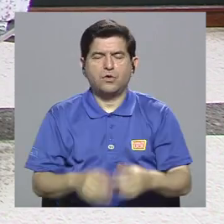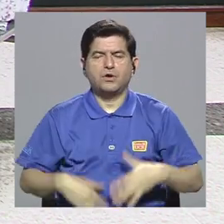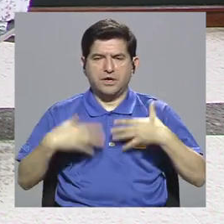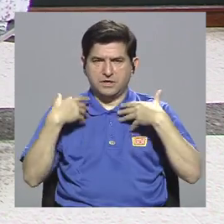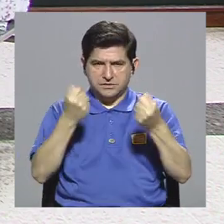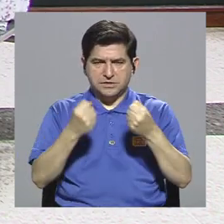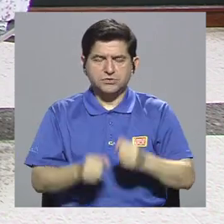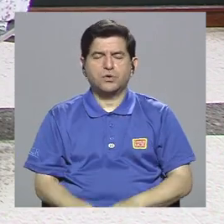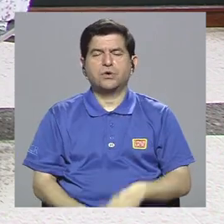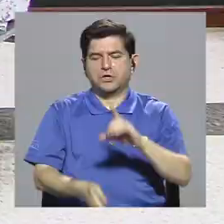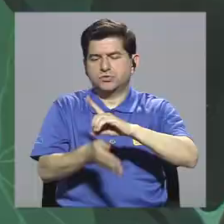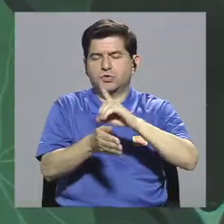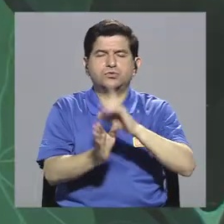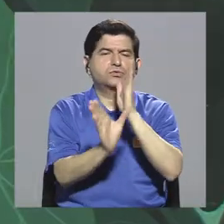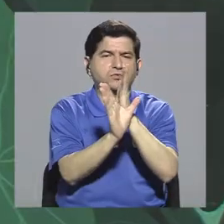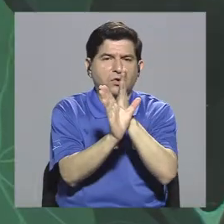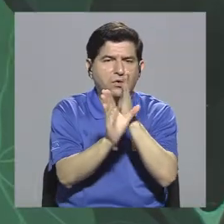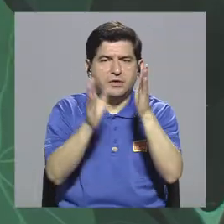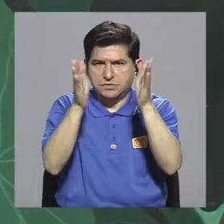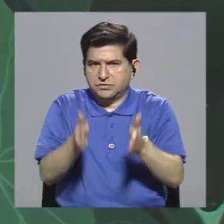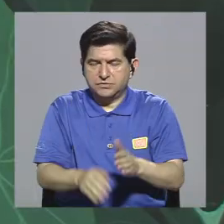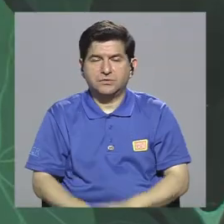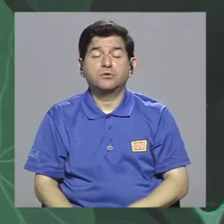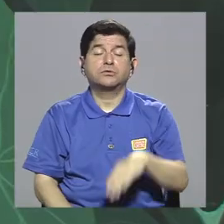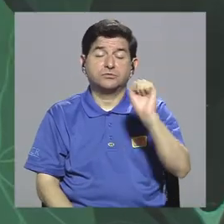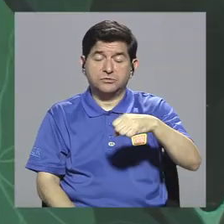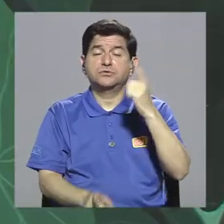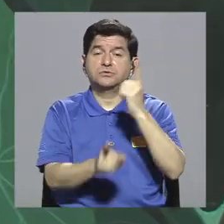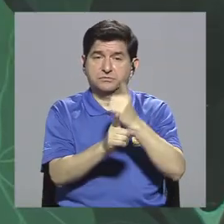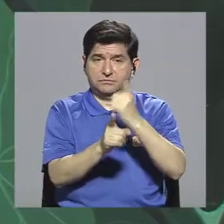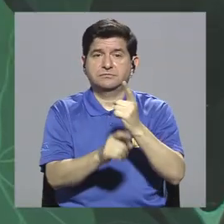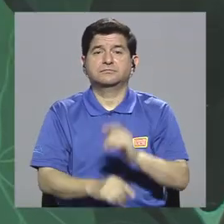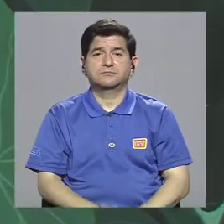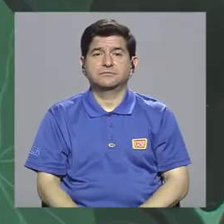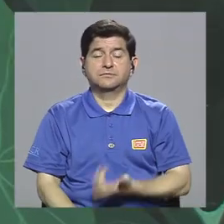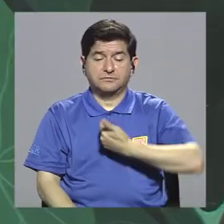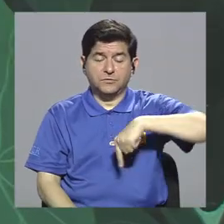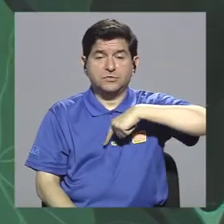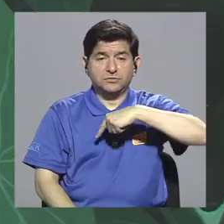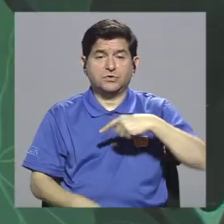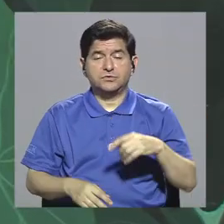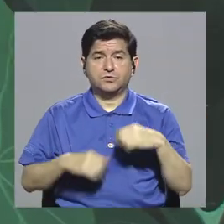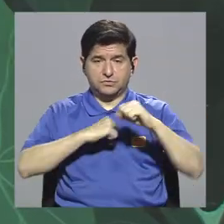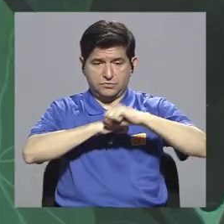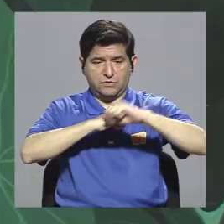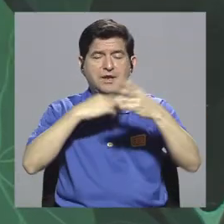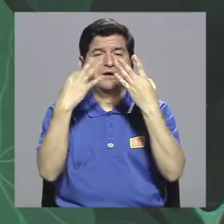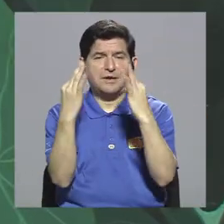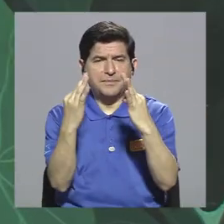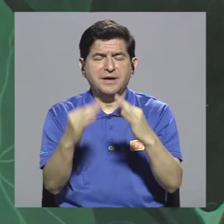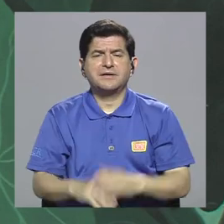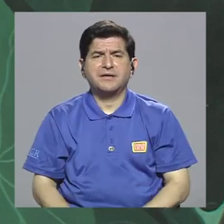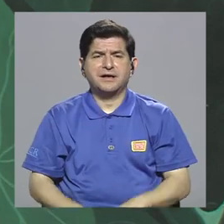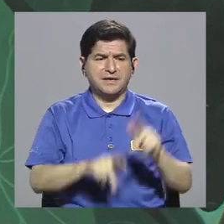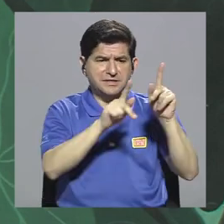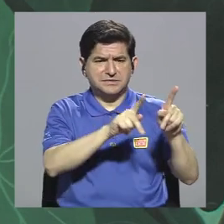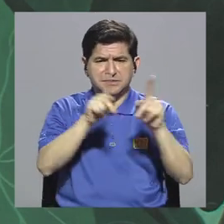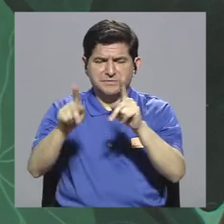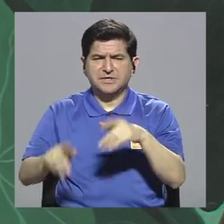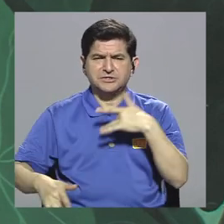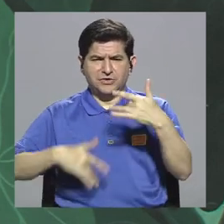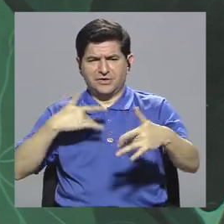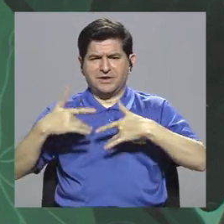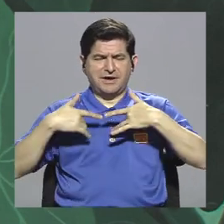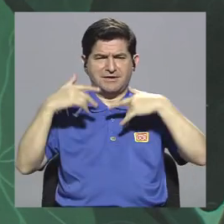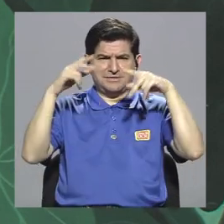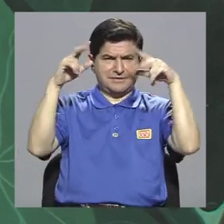psicólogos, sino que también... Exactamente, de hecho, un poco lo que pretende la campaña es pues sensibilizar al público sobre el